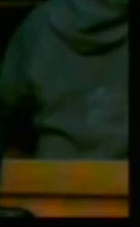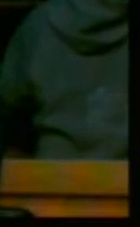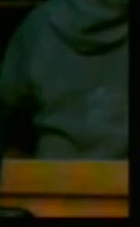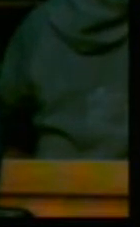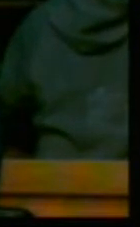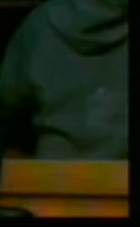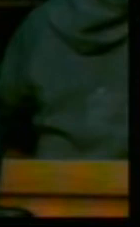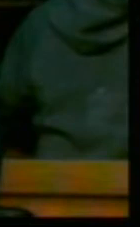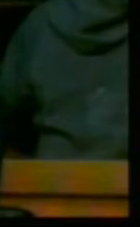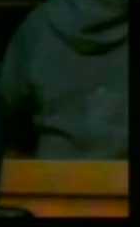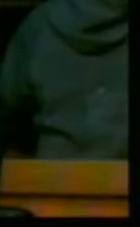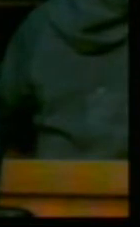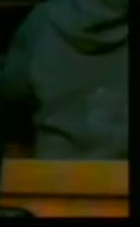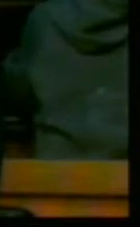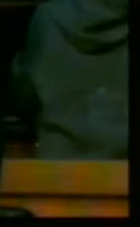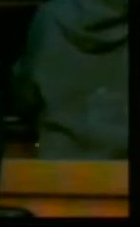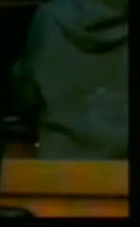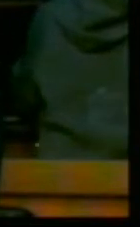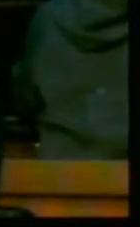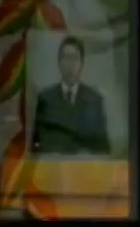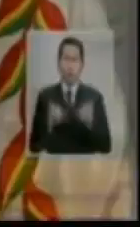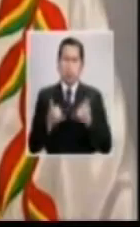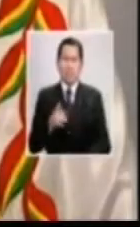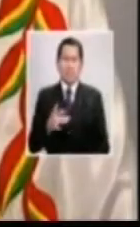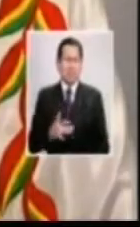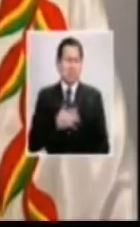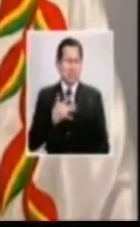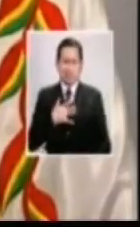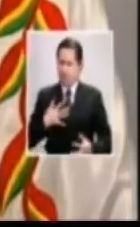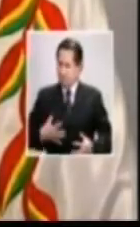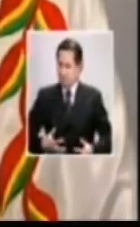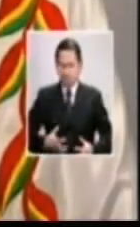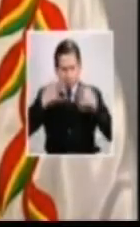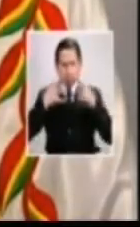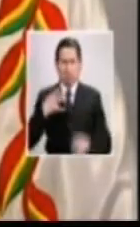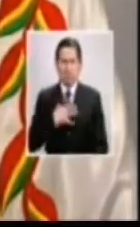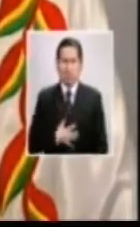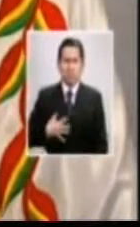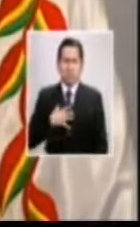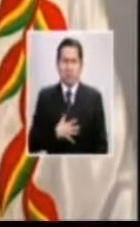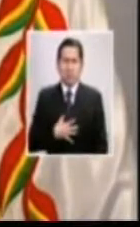la presidenta Yáñez, que en su momento, cuando ha sido sancionado la ley